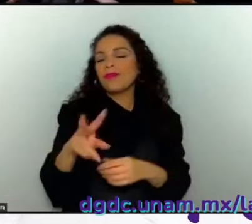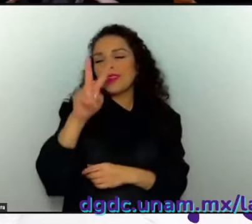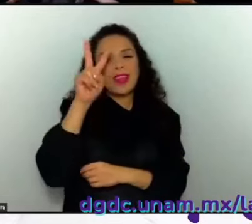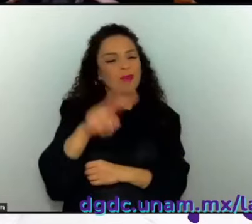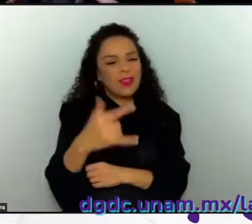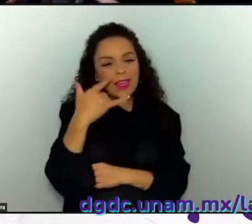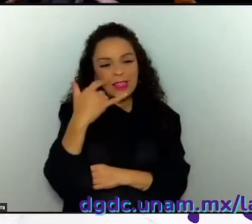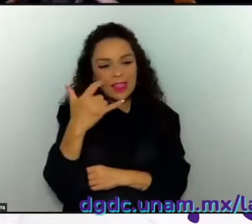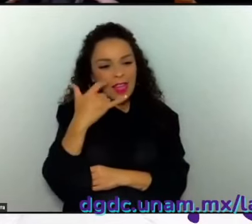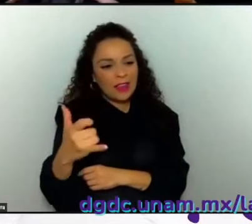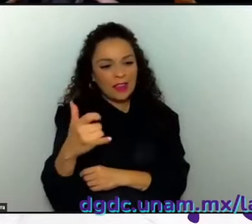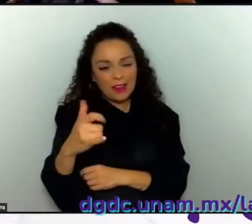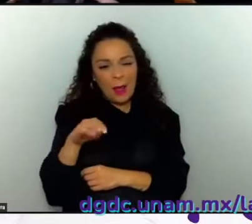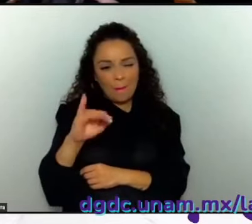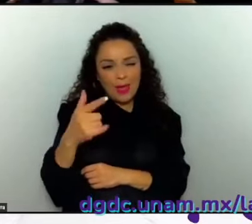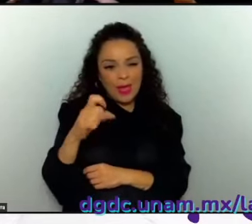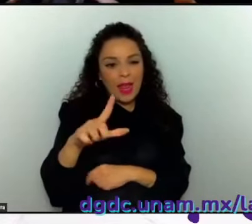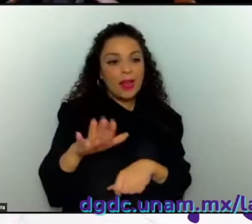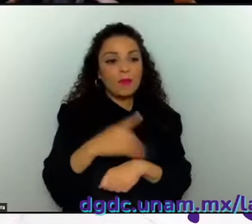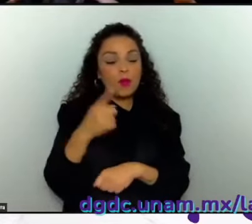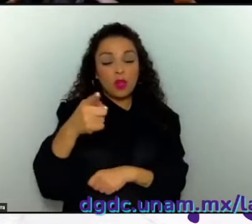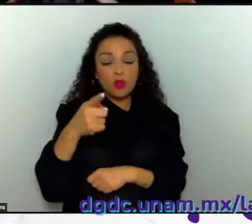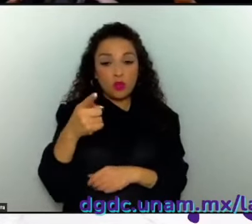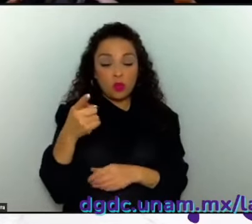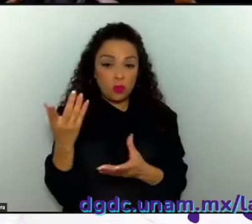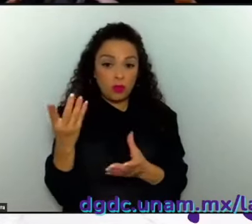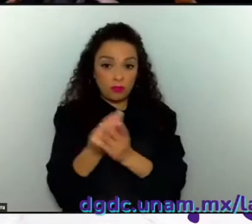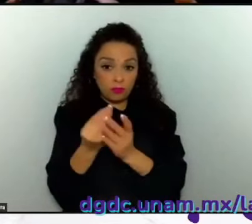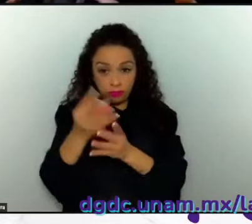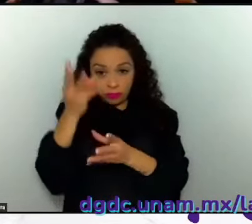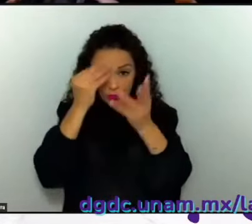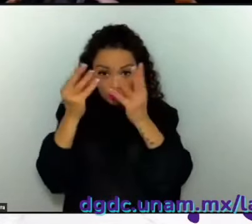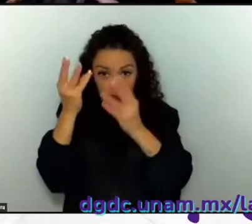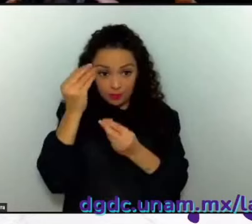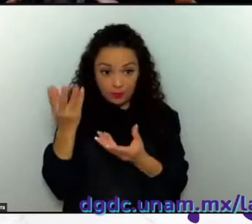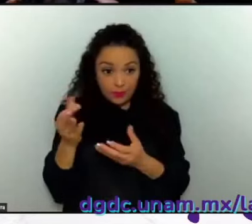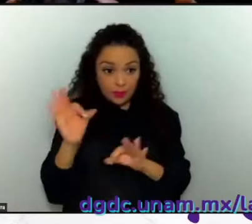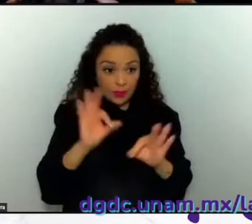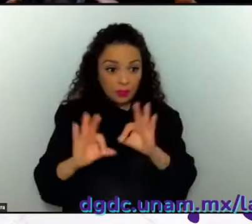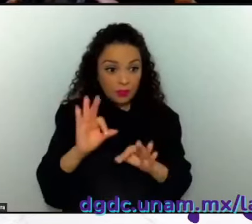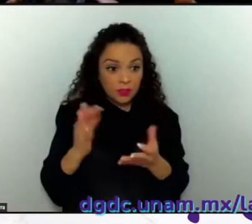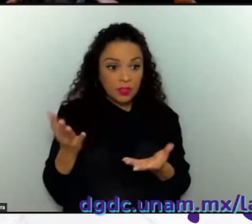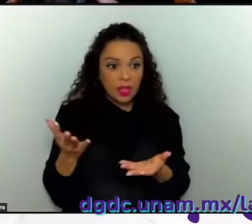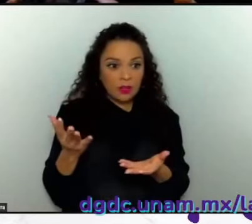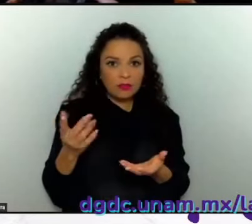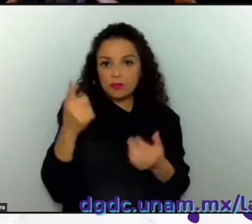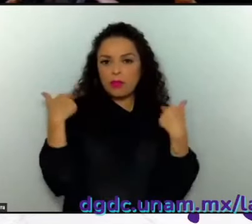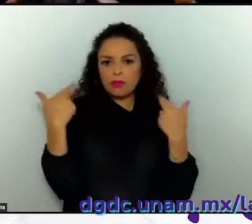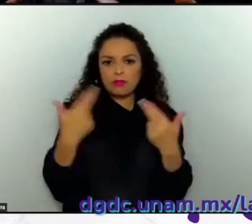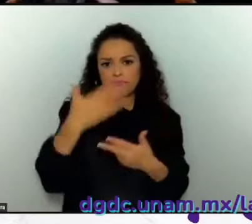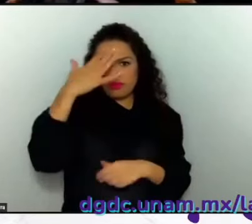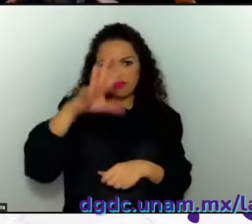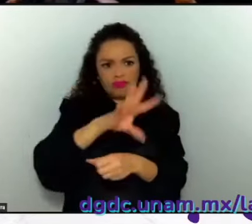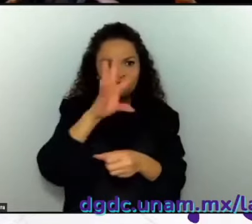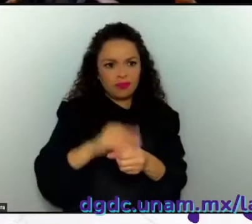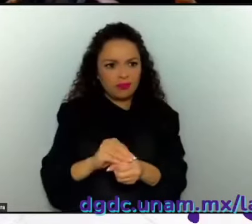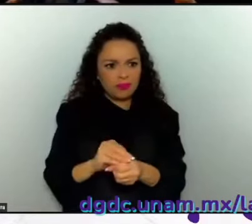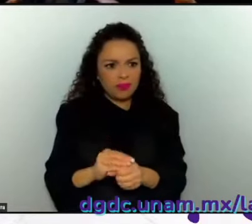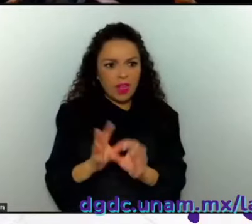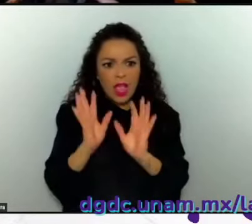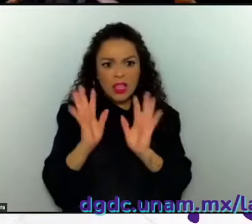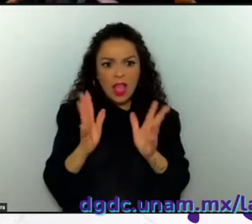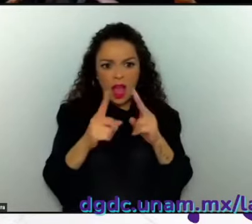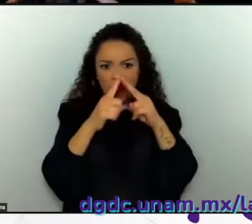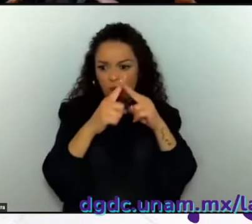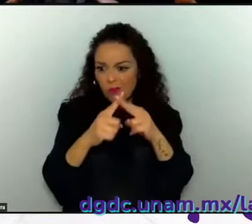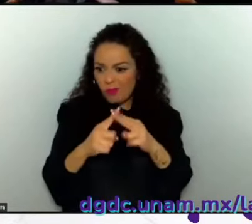estás en clase de ingeniería, el profesor lo sabe todo y los libros también, o sea, trata sobre problemas ya resueltos y